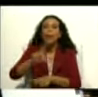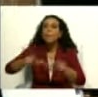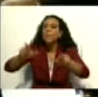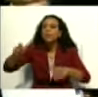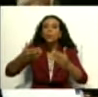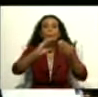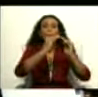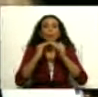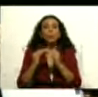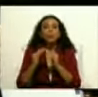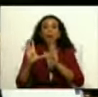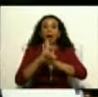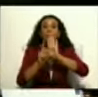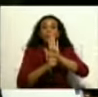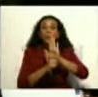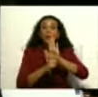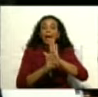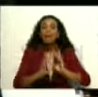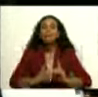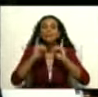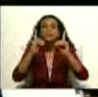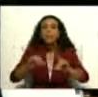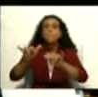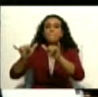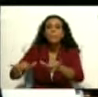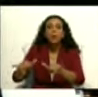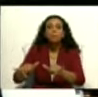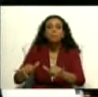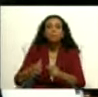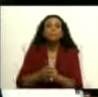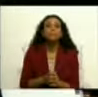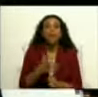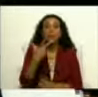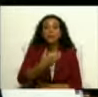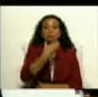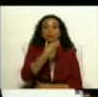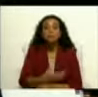poder constituyente va a decidir el 3 de diciembre.